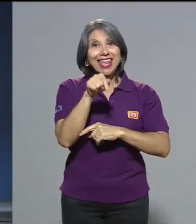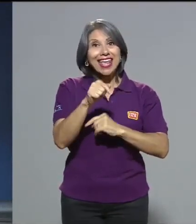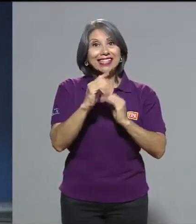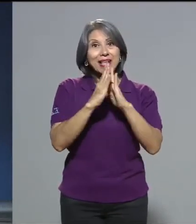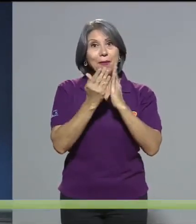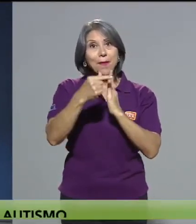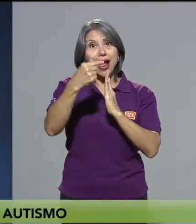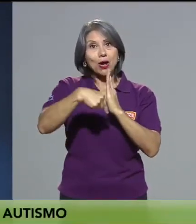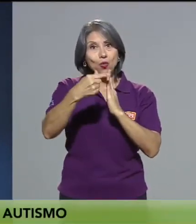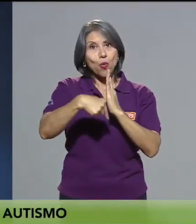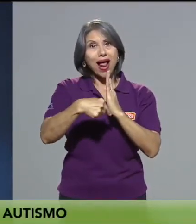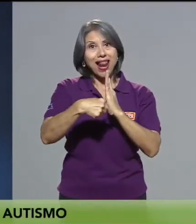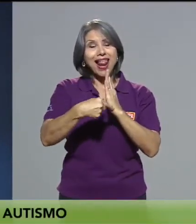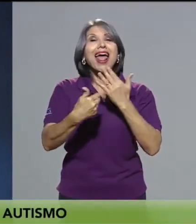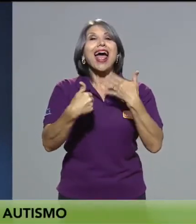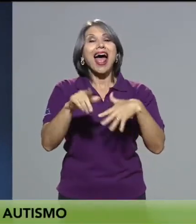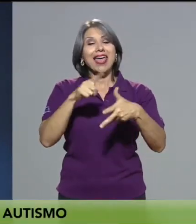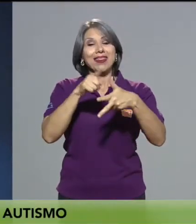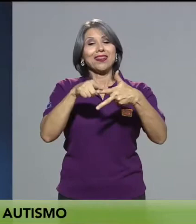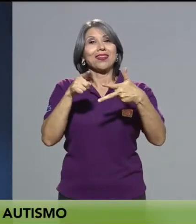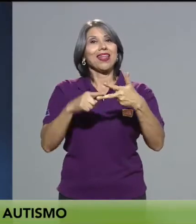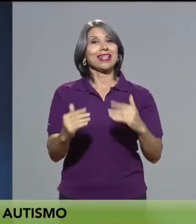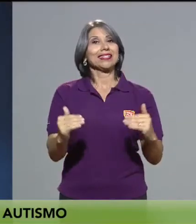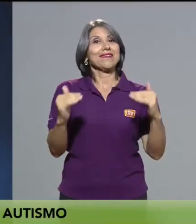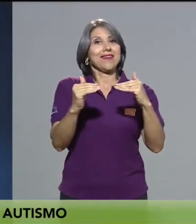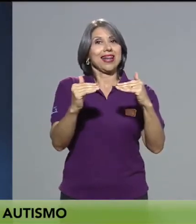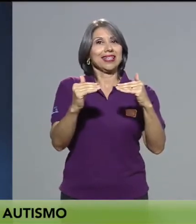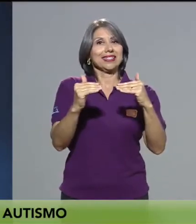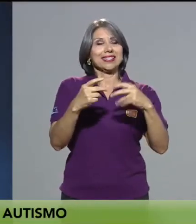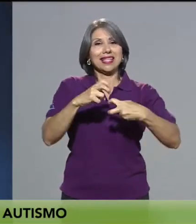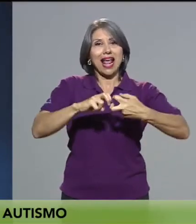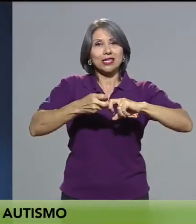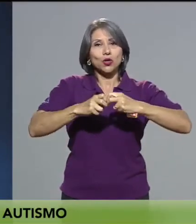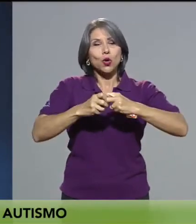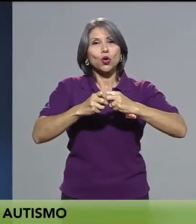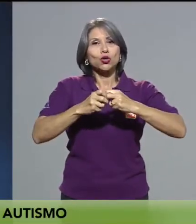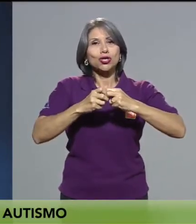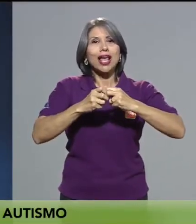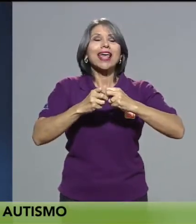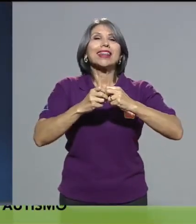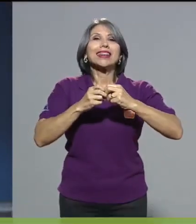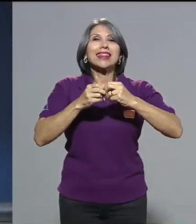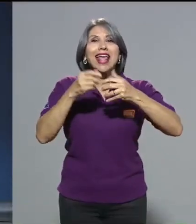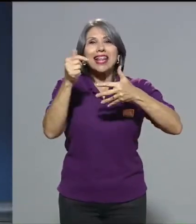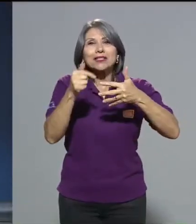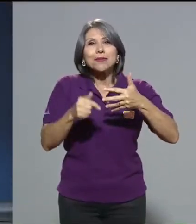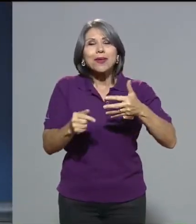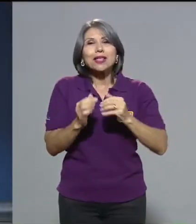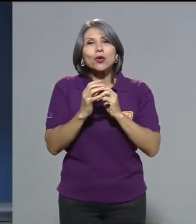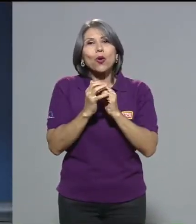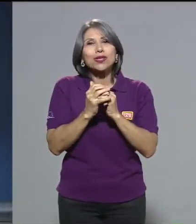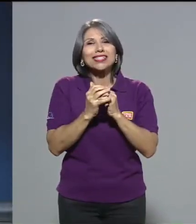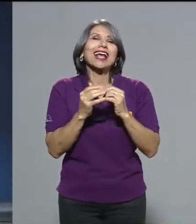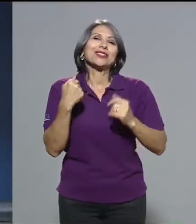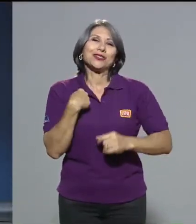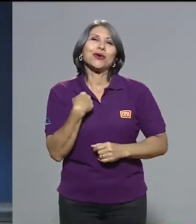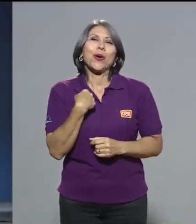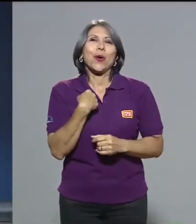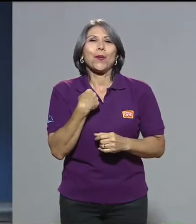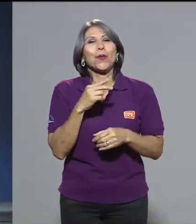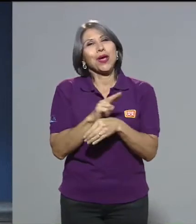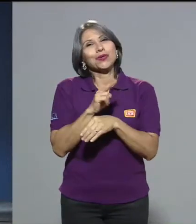niveles de trastorno del espectro autista. Yo voy a seguir hablando de autismo para no decir la palabra tan larga, ¿verdad?